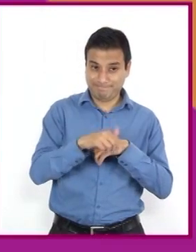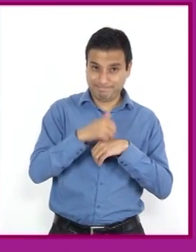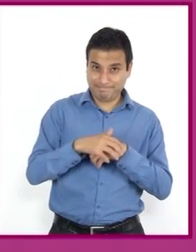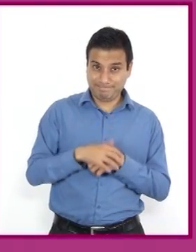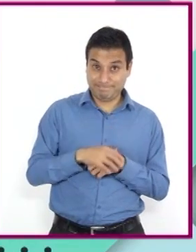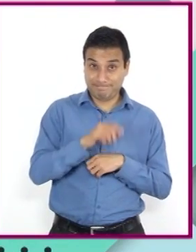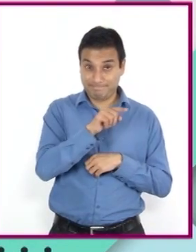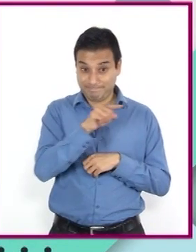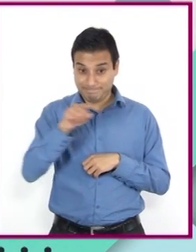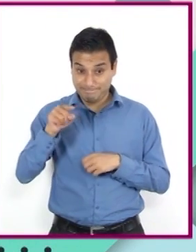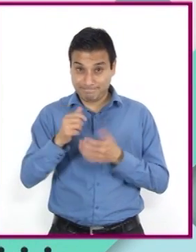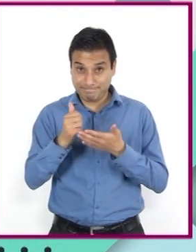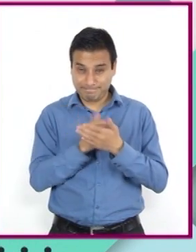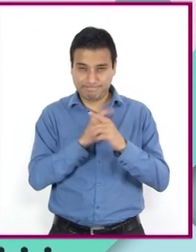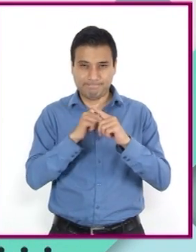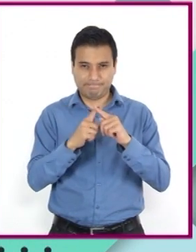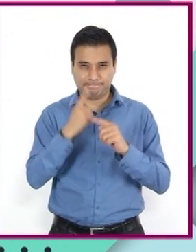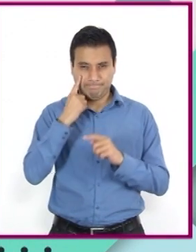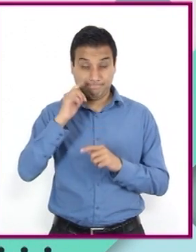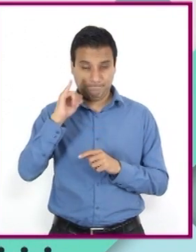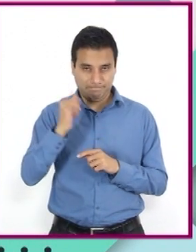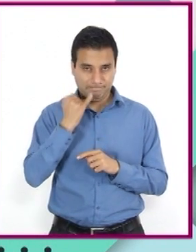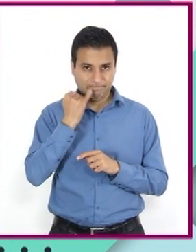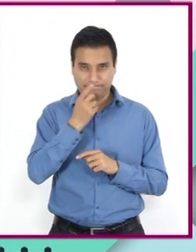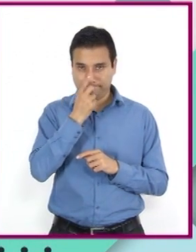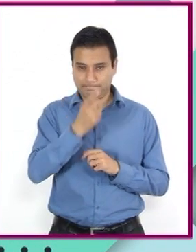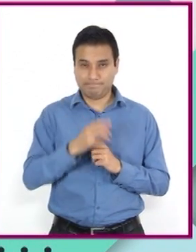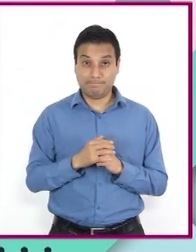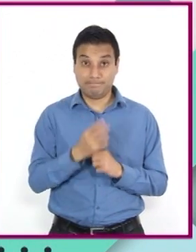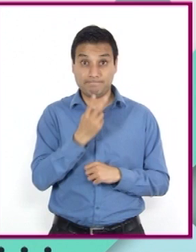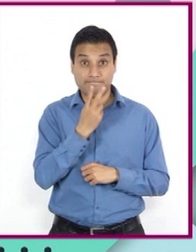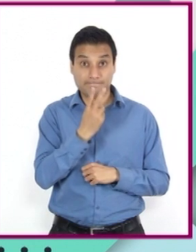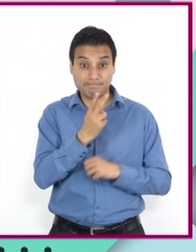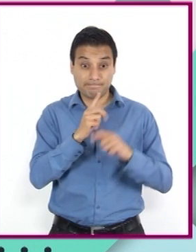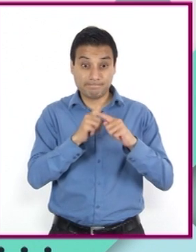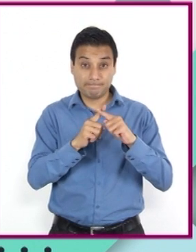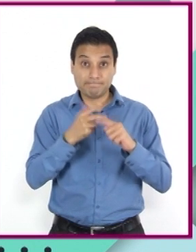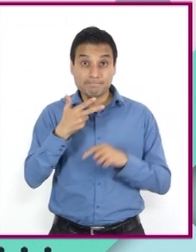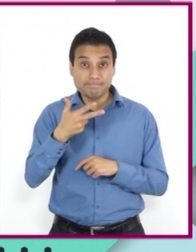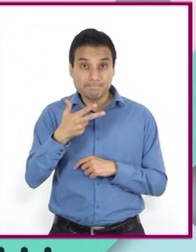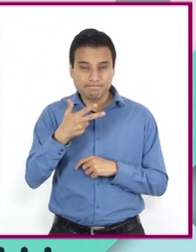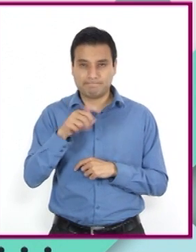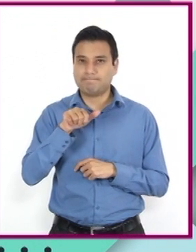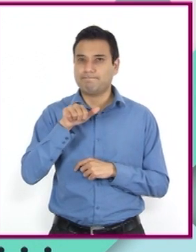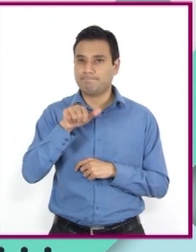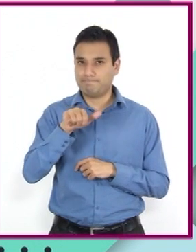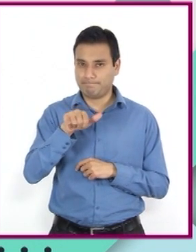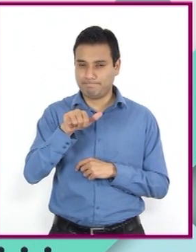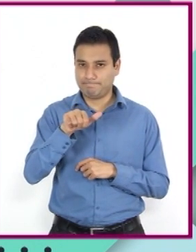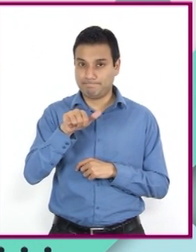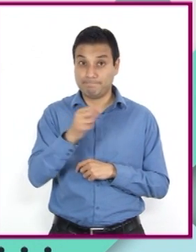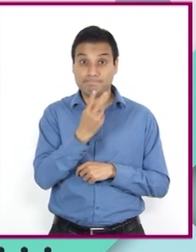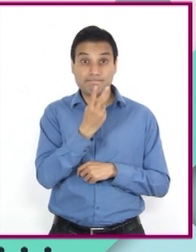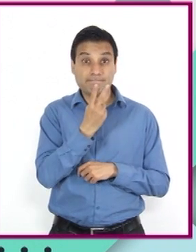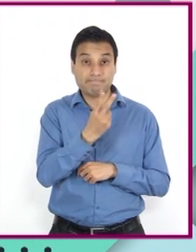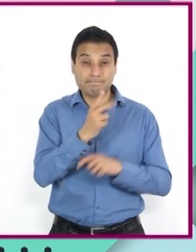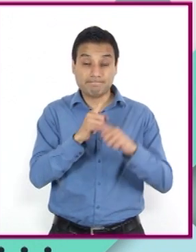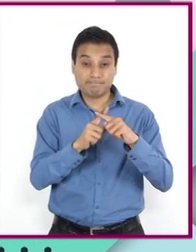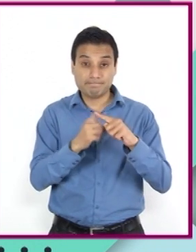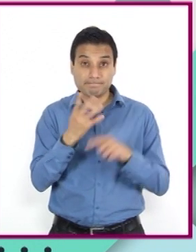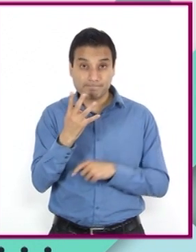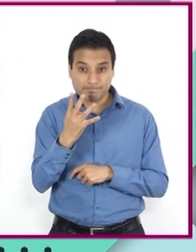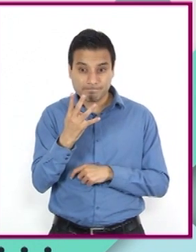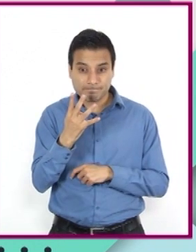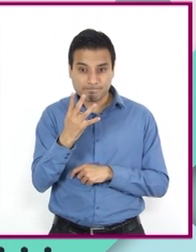azul. Entonces Giancarlo dice: 2 por 8 es 16, 2 por 4 negativo es